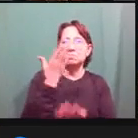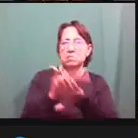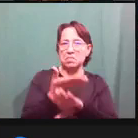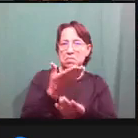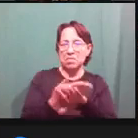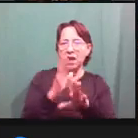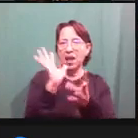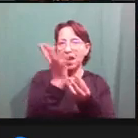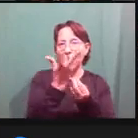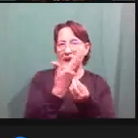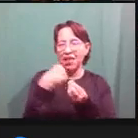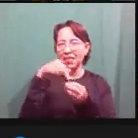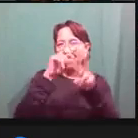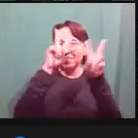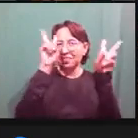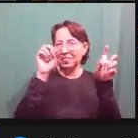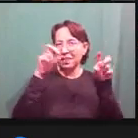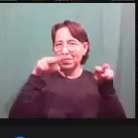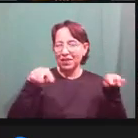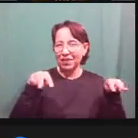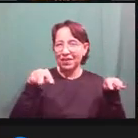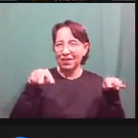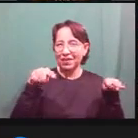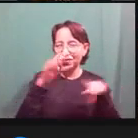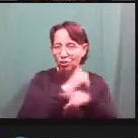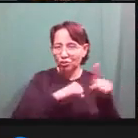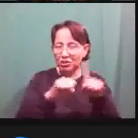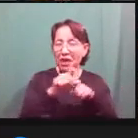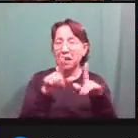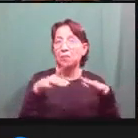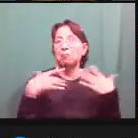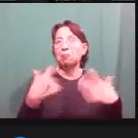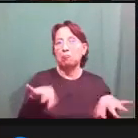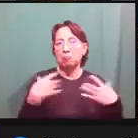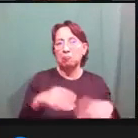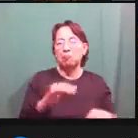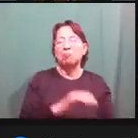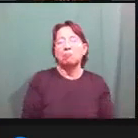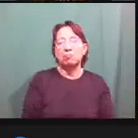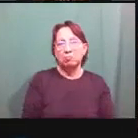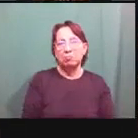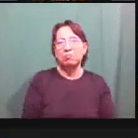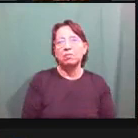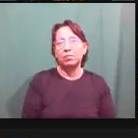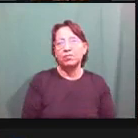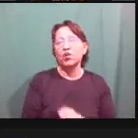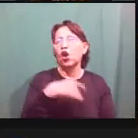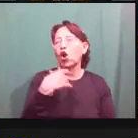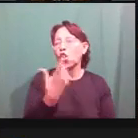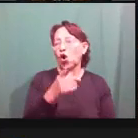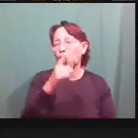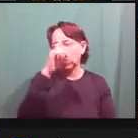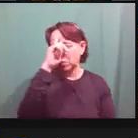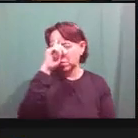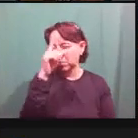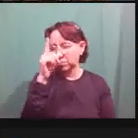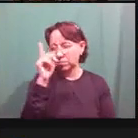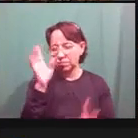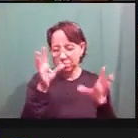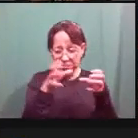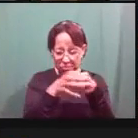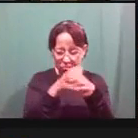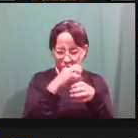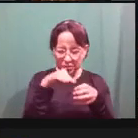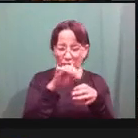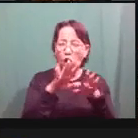con sentido social, ¿no? Cómo lo trabajan desde un punto de la consolidación muy lindo. Cómo desde